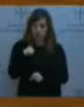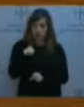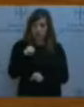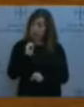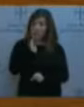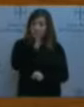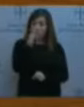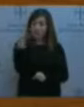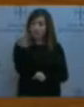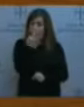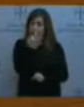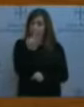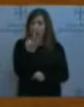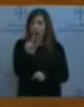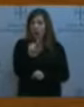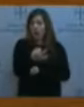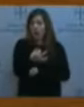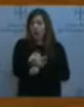a seguir en la mediocridad,